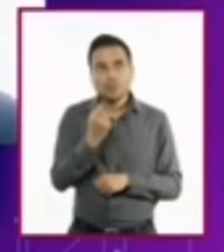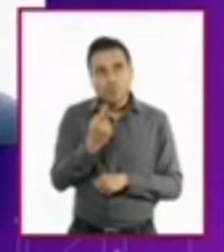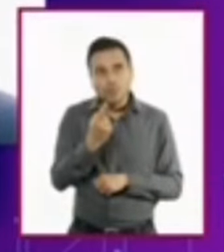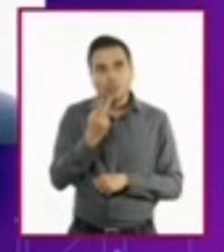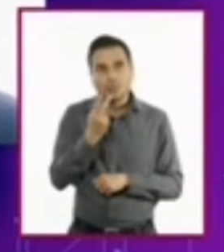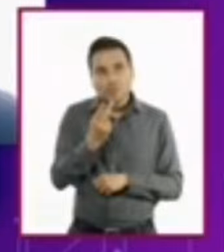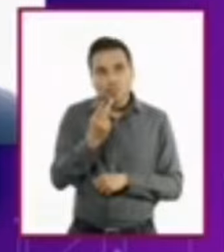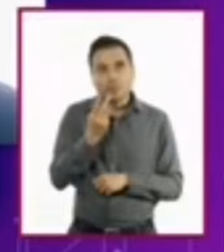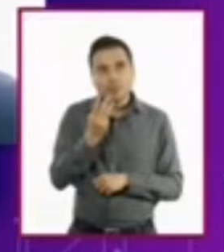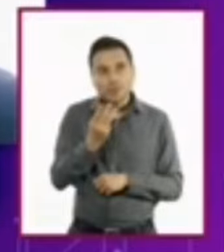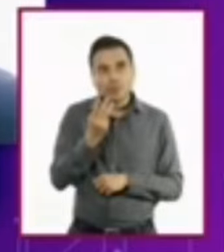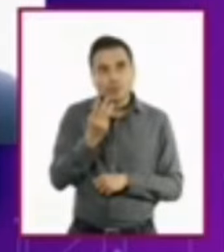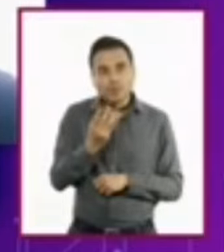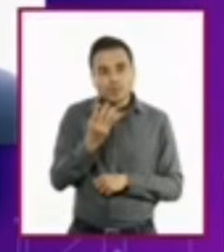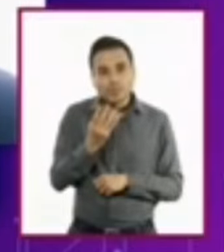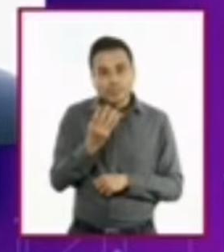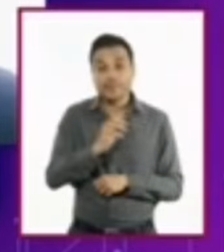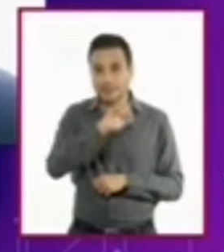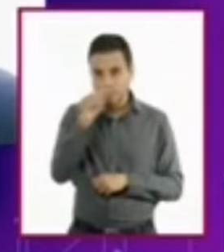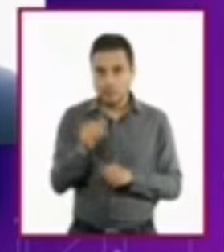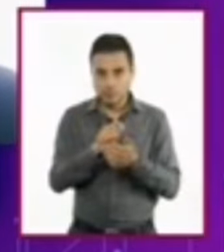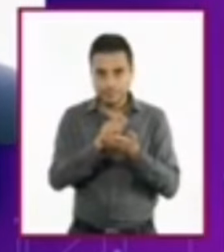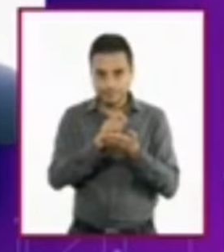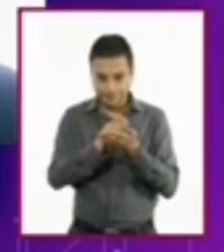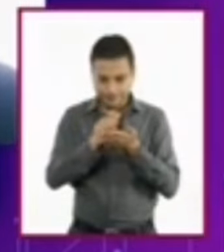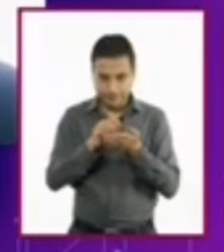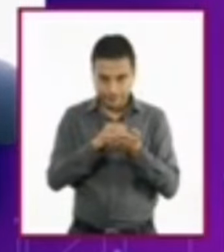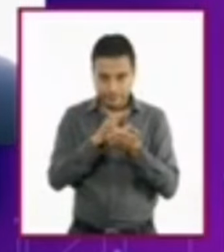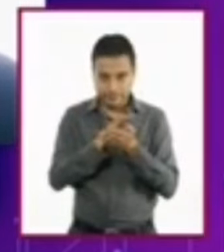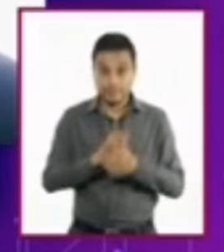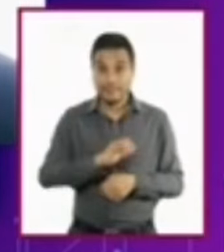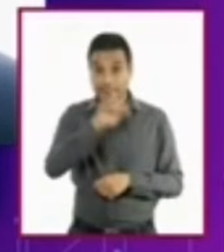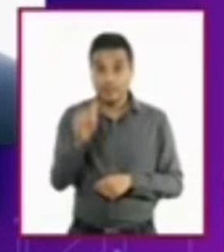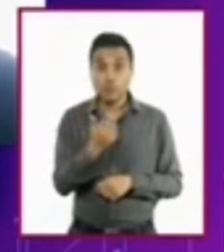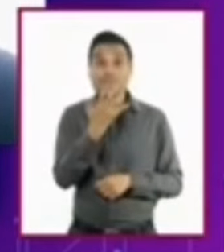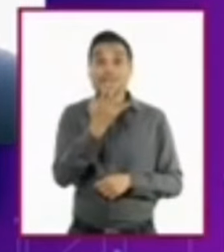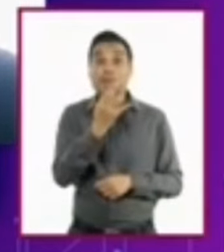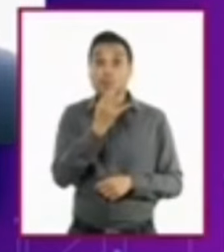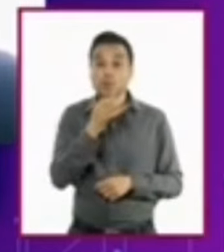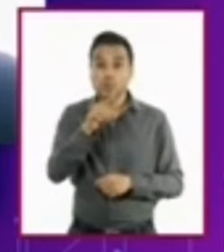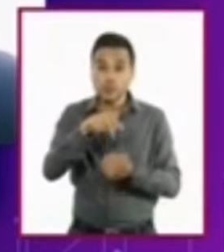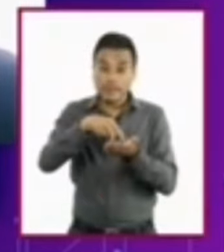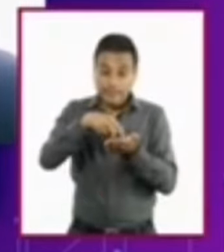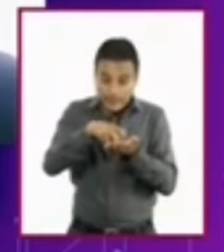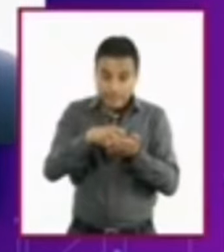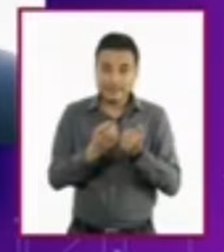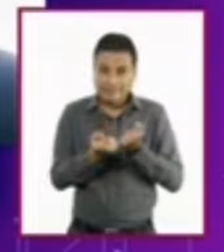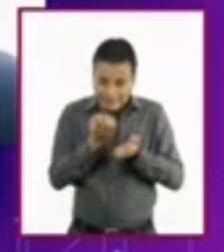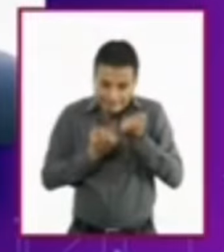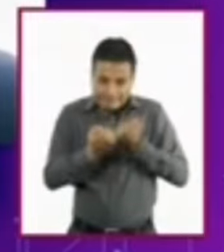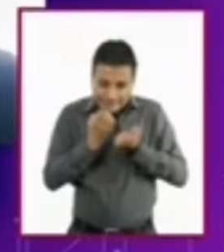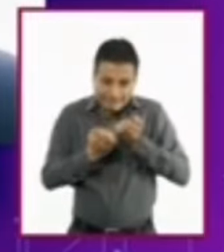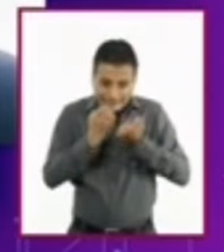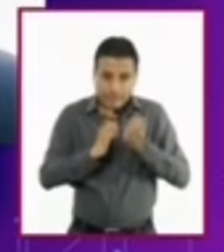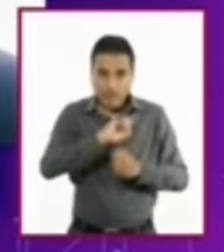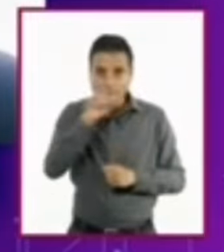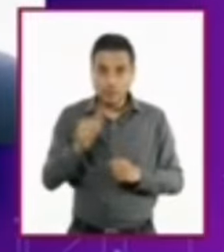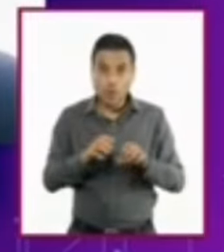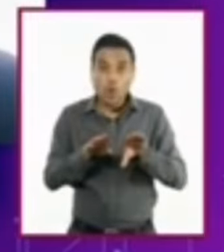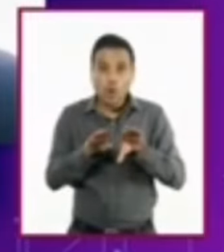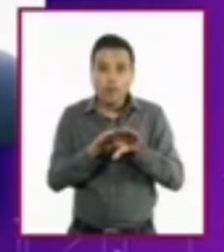libreta. Después realicen 5 minutos de ejercicios con saltos y sentadillas y presten atención a las reacciones de su